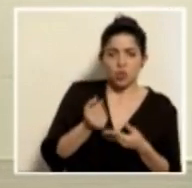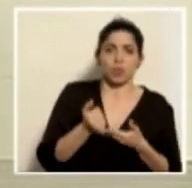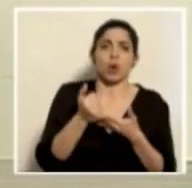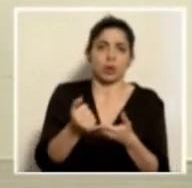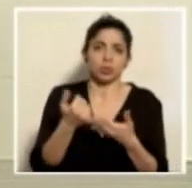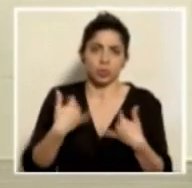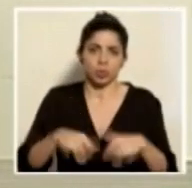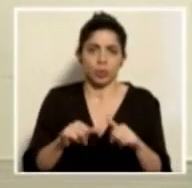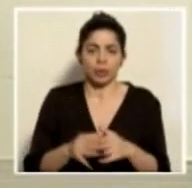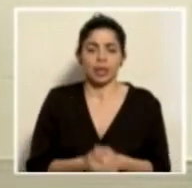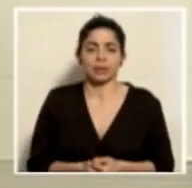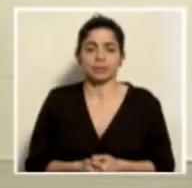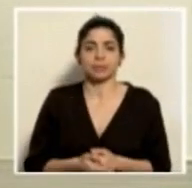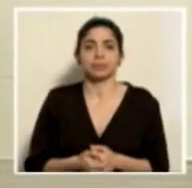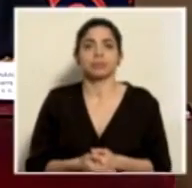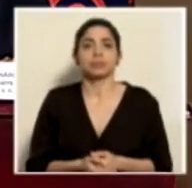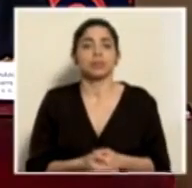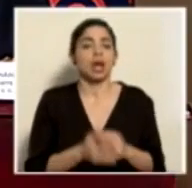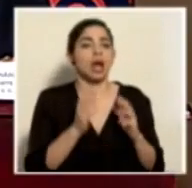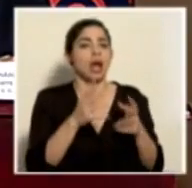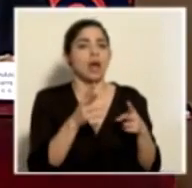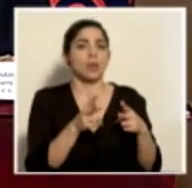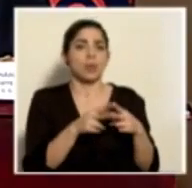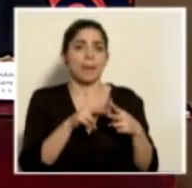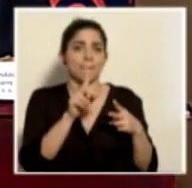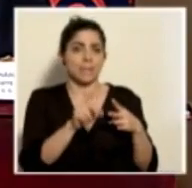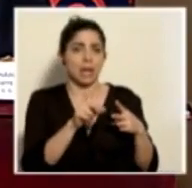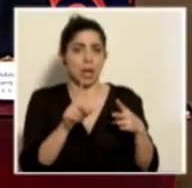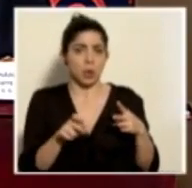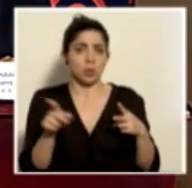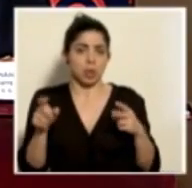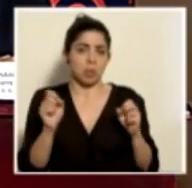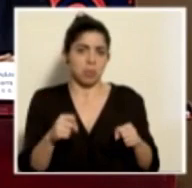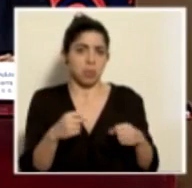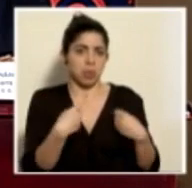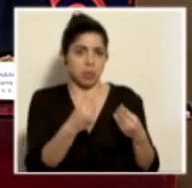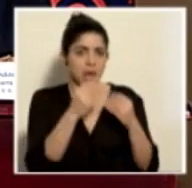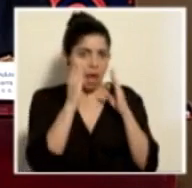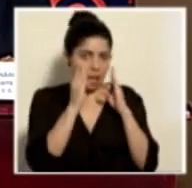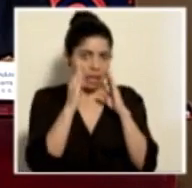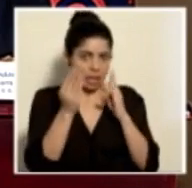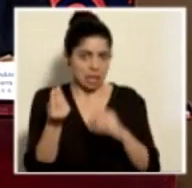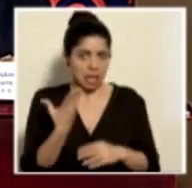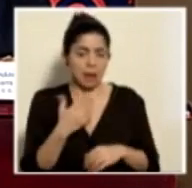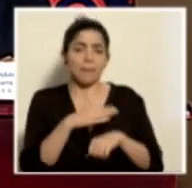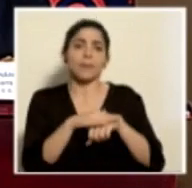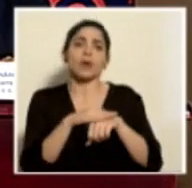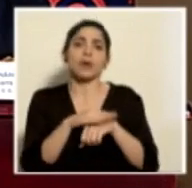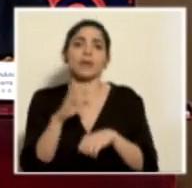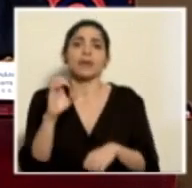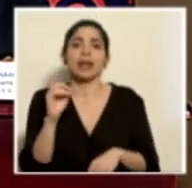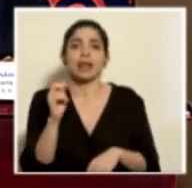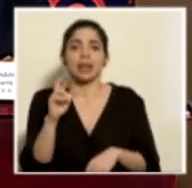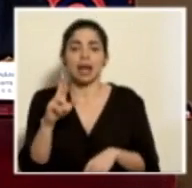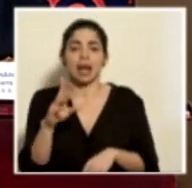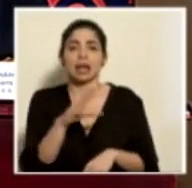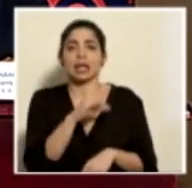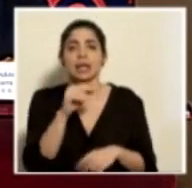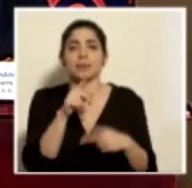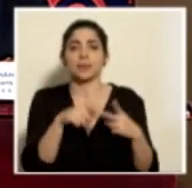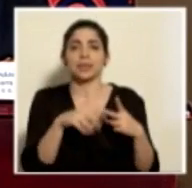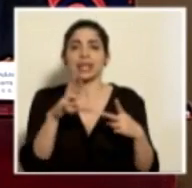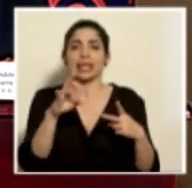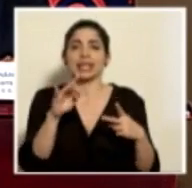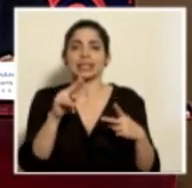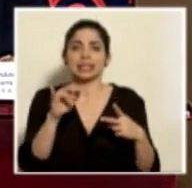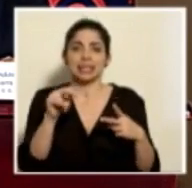ayudarles. Nos prestan 2 consultitas que el señor presidente va a poder atender. Me acaba de indicar, por favor, don Edgar, luego Cristín,